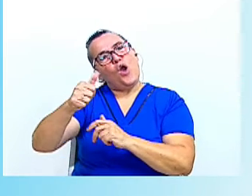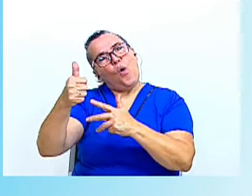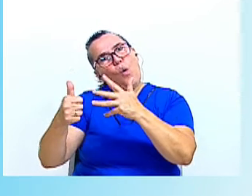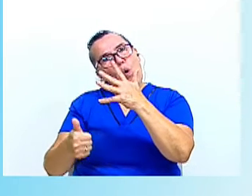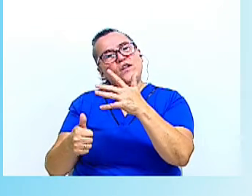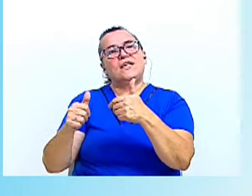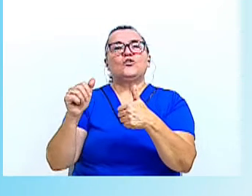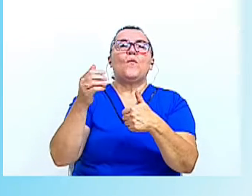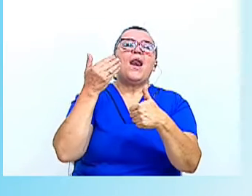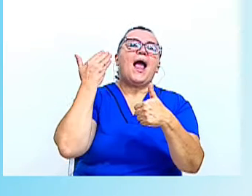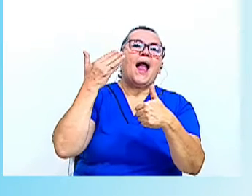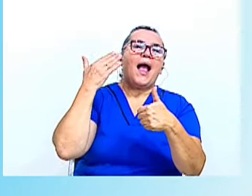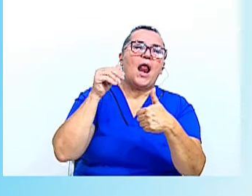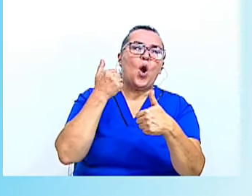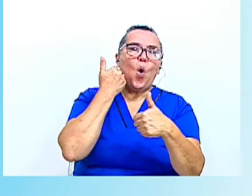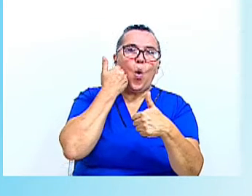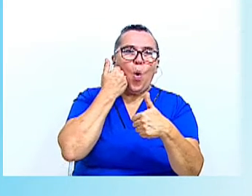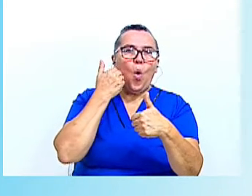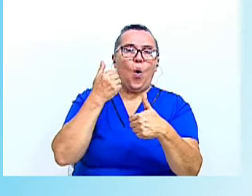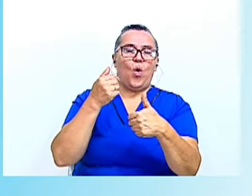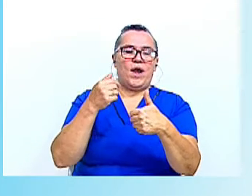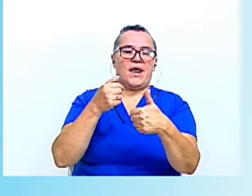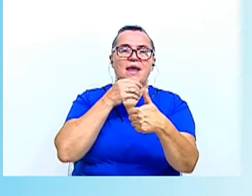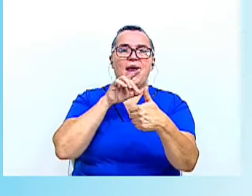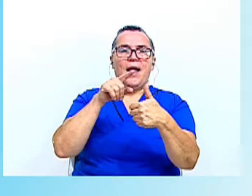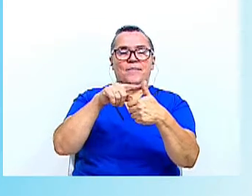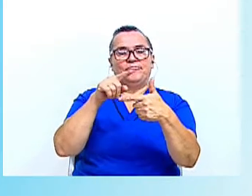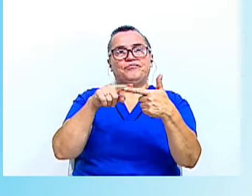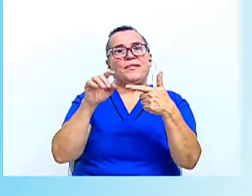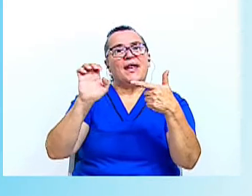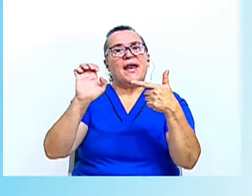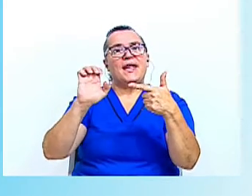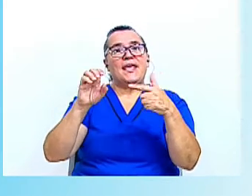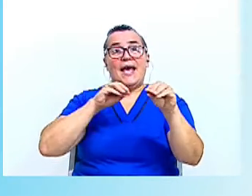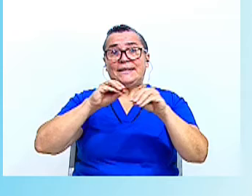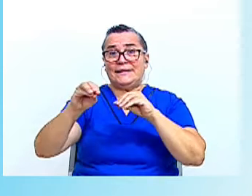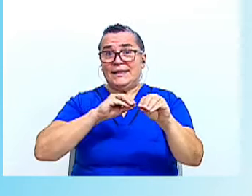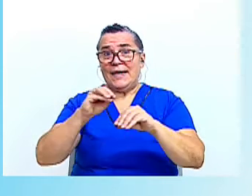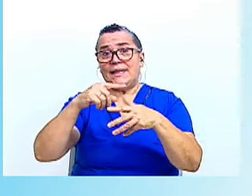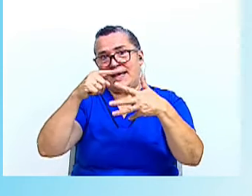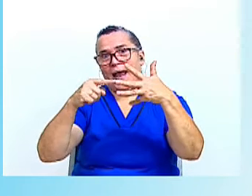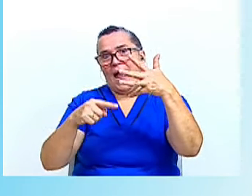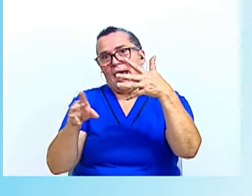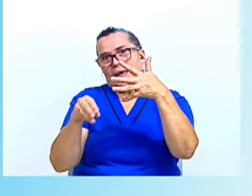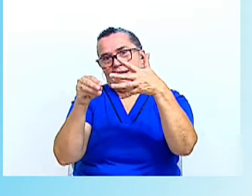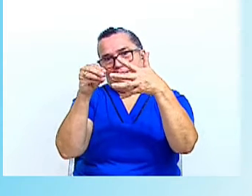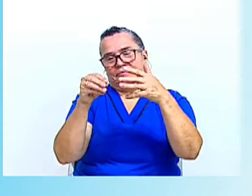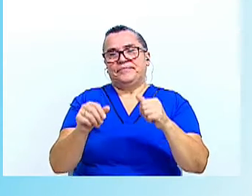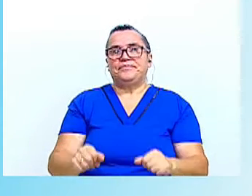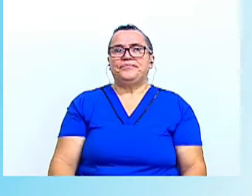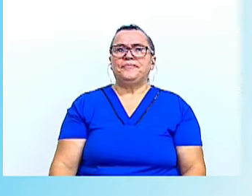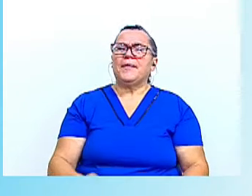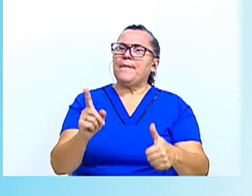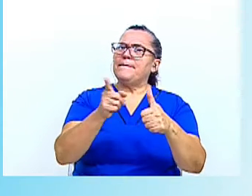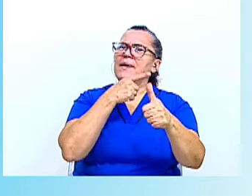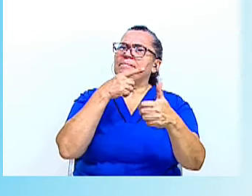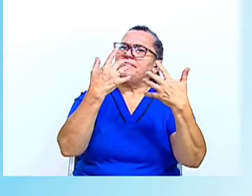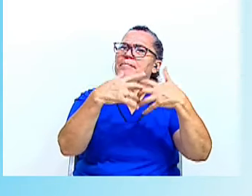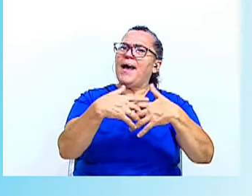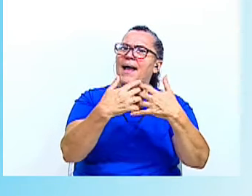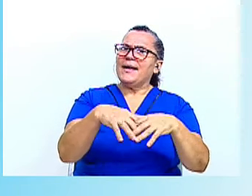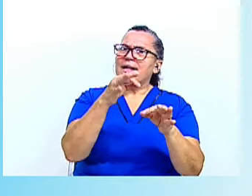la energía calórica, la energía cinética y demás. Las principales